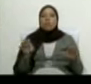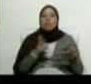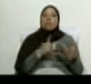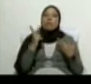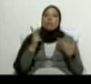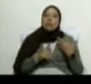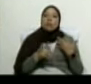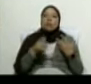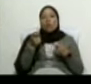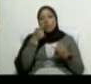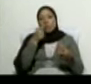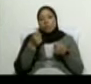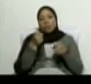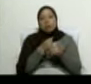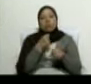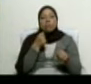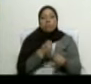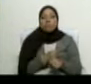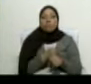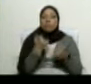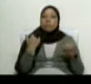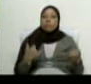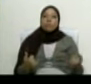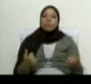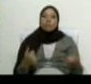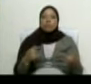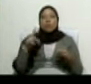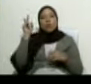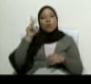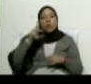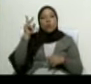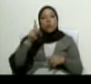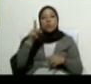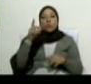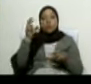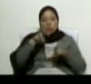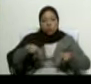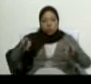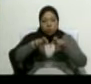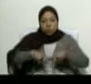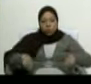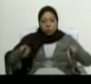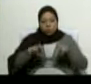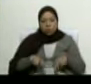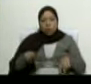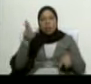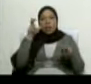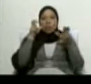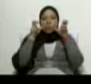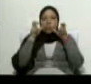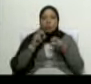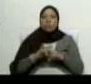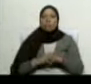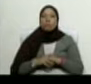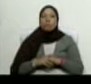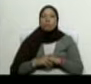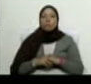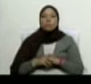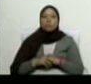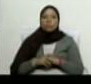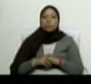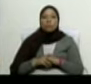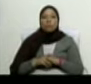García, periodista e historiador venezolano, y el profesor e investigador Omar Hurtado. Escuchemos de inmediato. Se inscribe adicionalmente